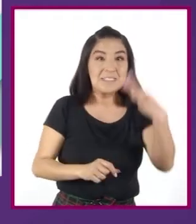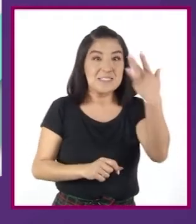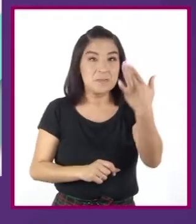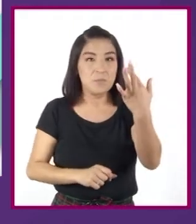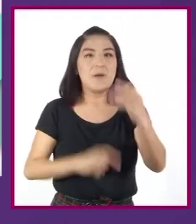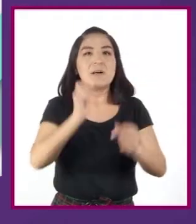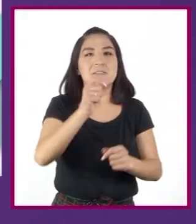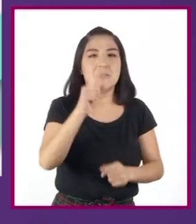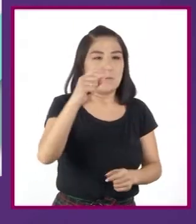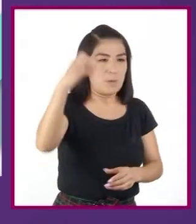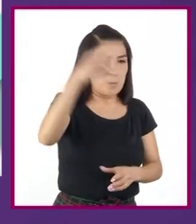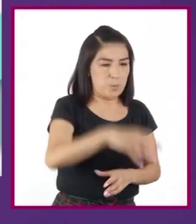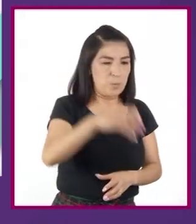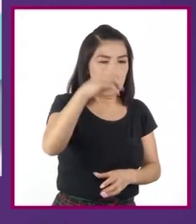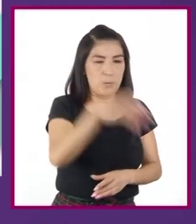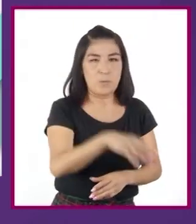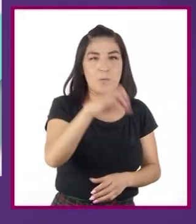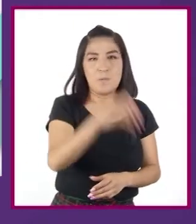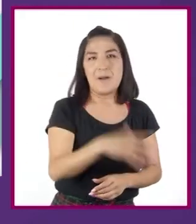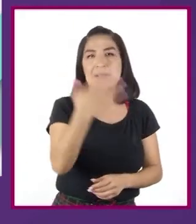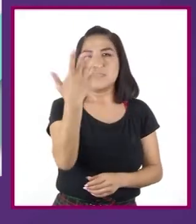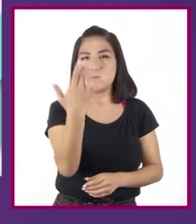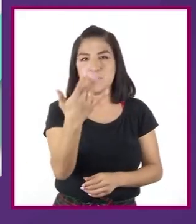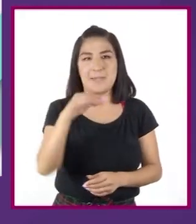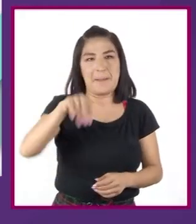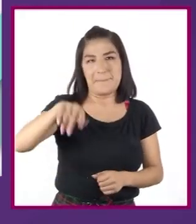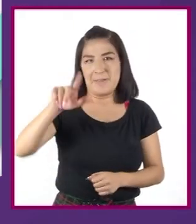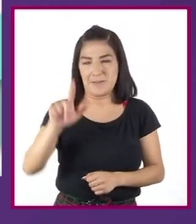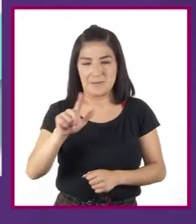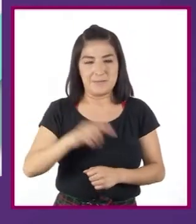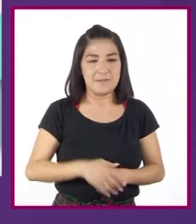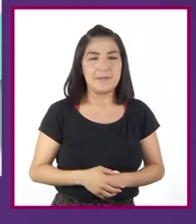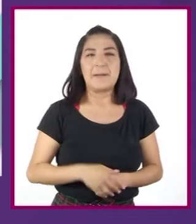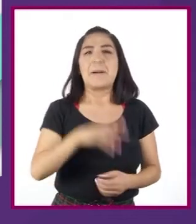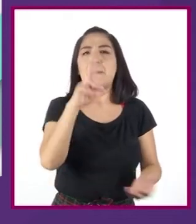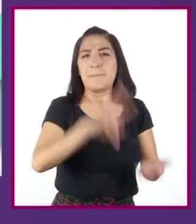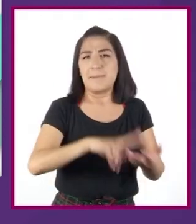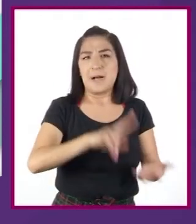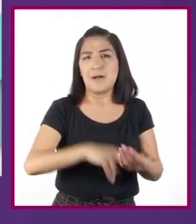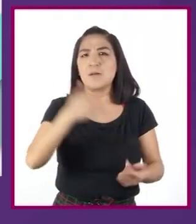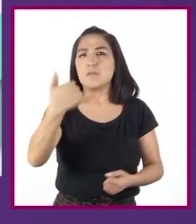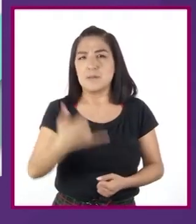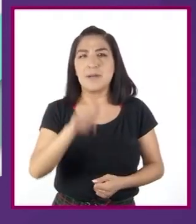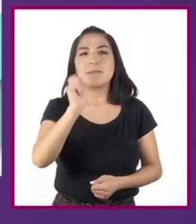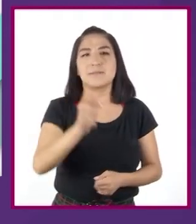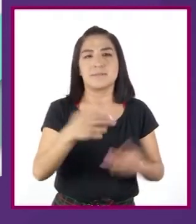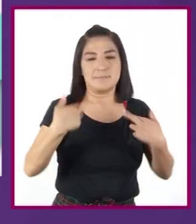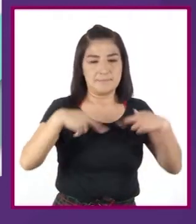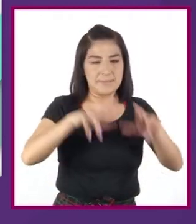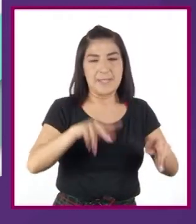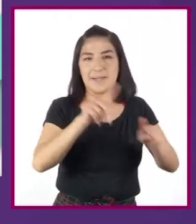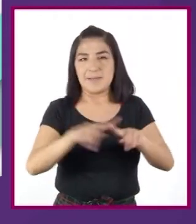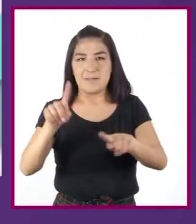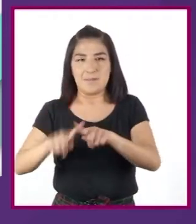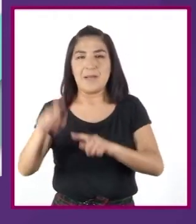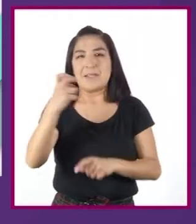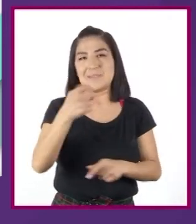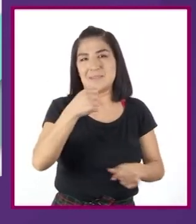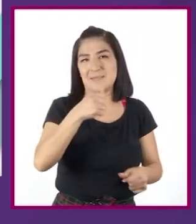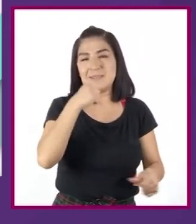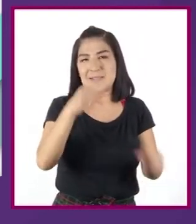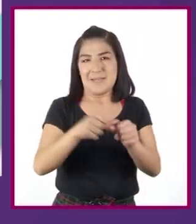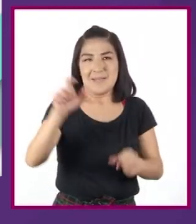por segundo en el recipiente. Así, el valor de y varía respecto de los valores de x, que